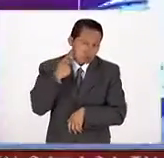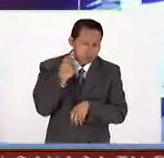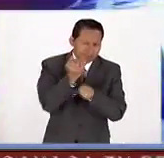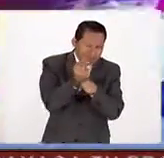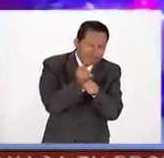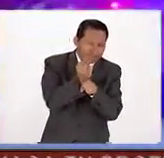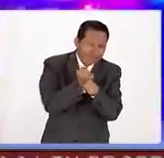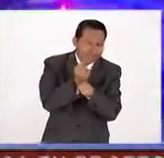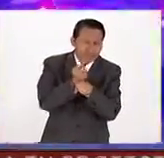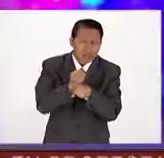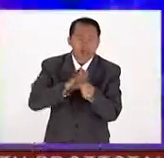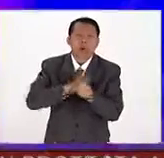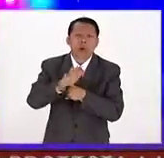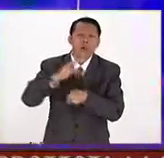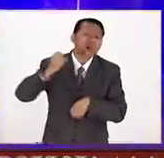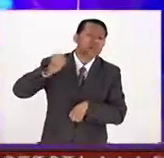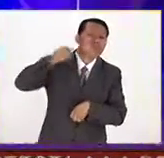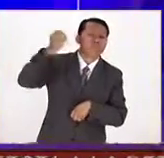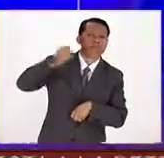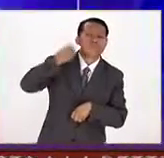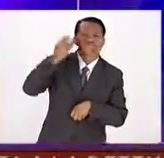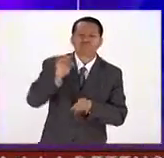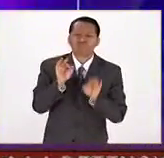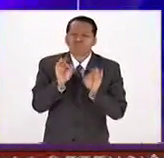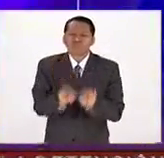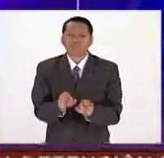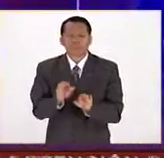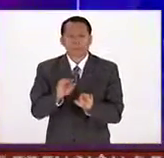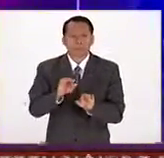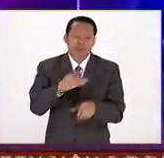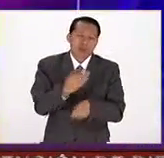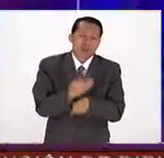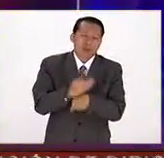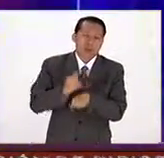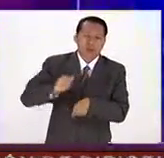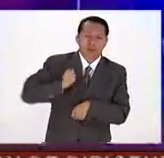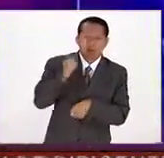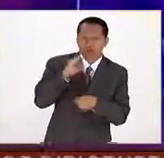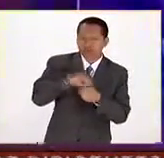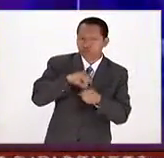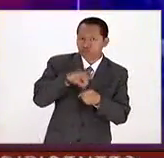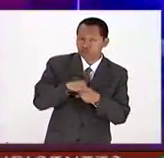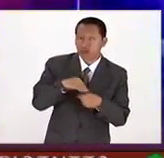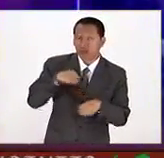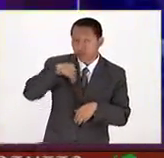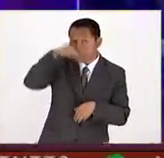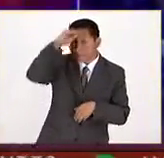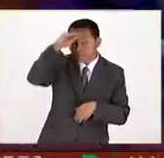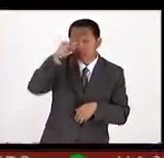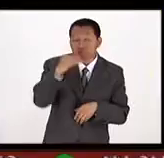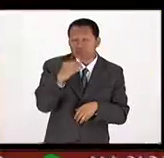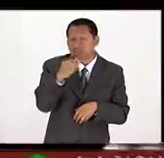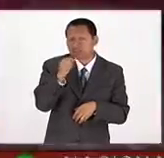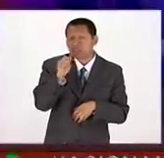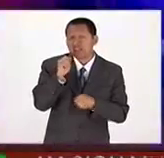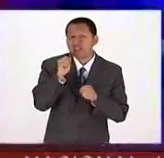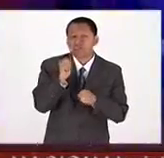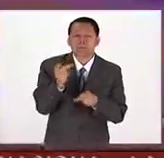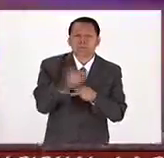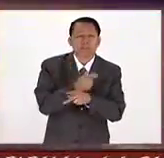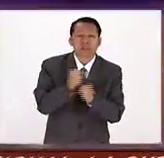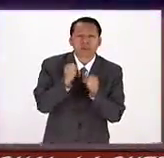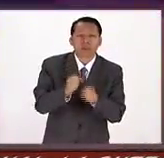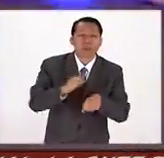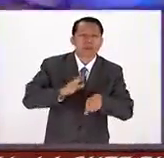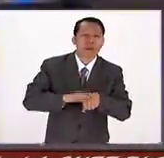discurso que más puede favorecer en tiempos electorales. Yo me inclino a pensar que esto de momento se ve